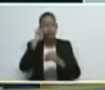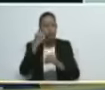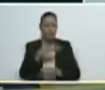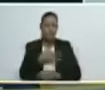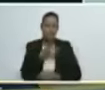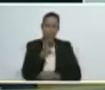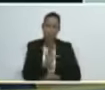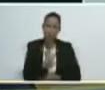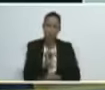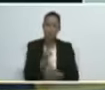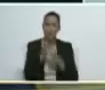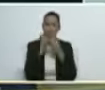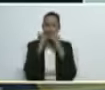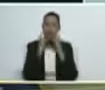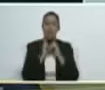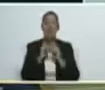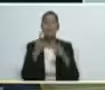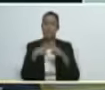pero noche de juramento.